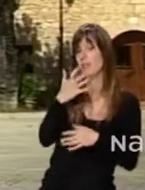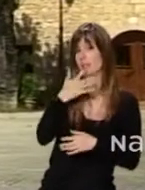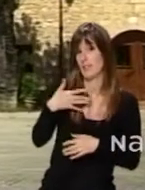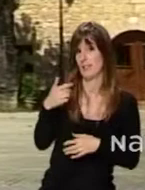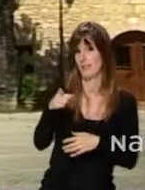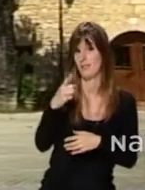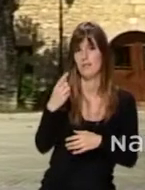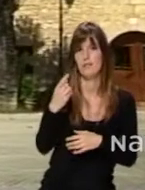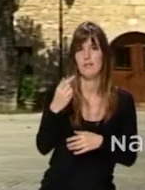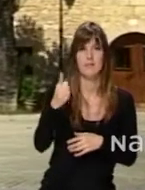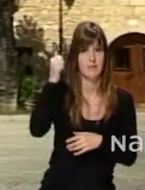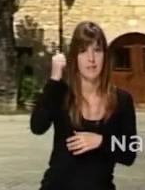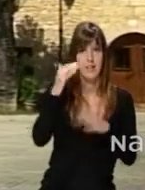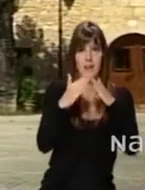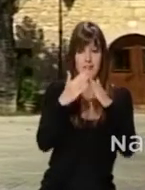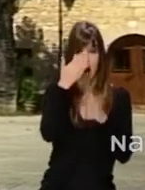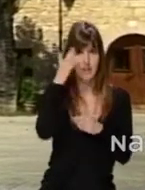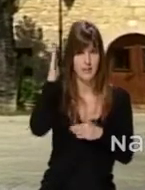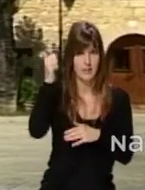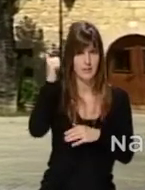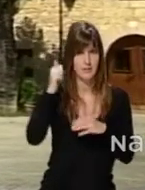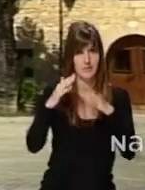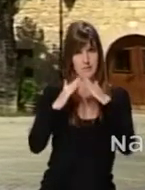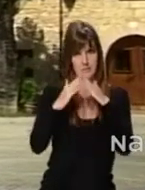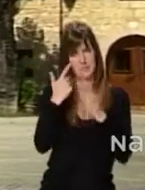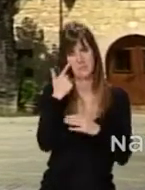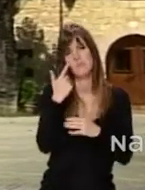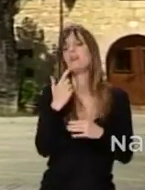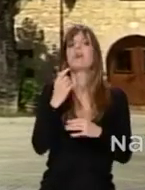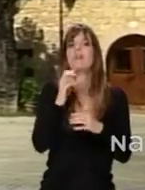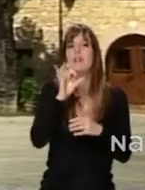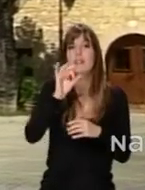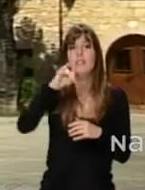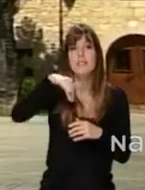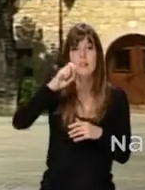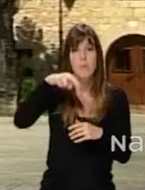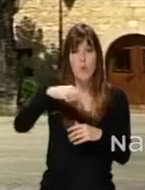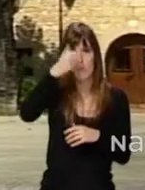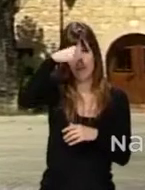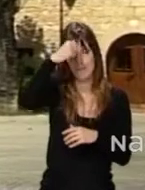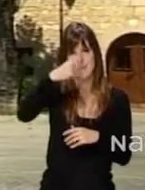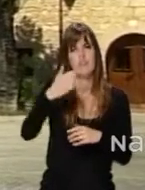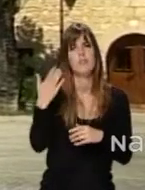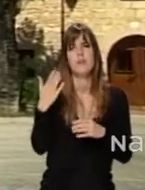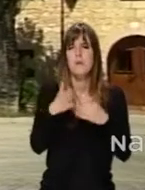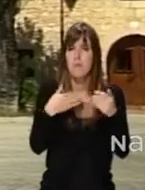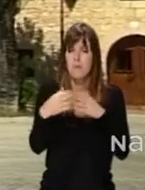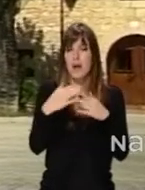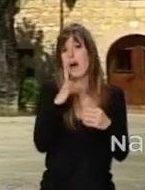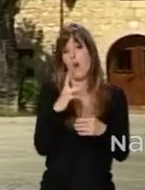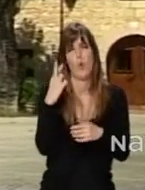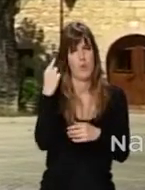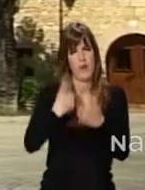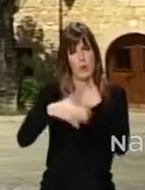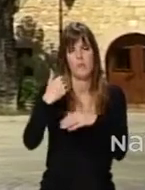detrás mío, sí. Esta casa. Aquí un antiguo Simón Hernández, es un señor que hacía forja y está jubilado hace